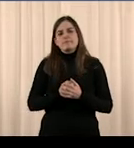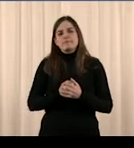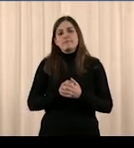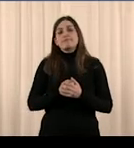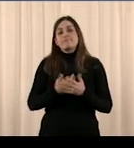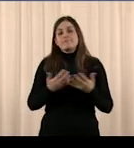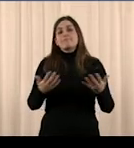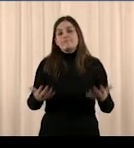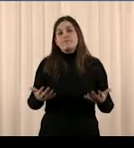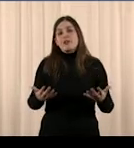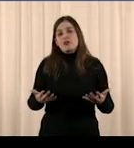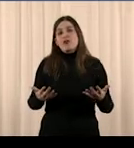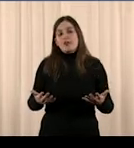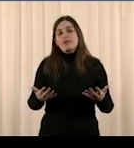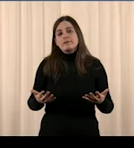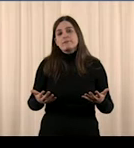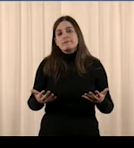Y entonces